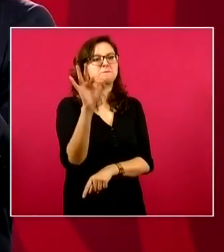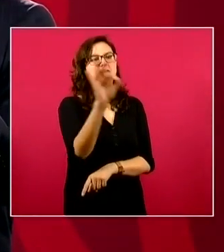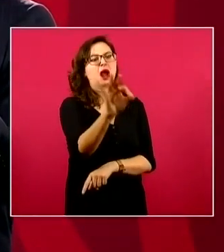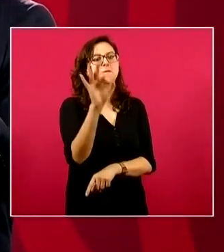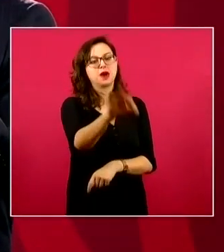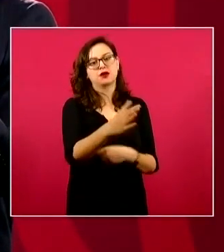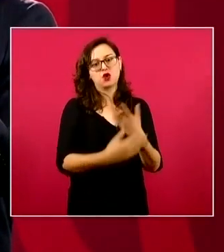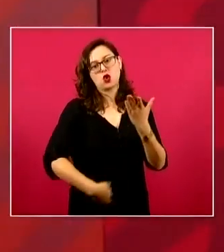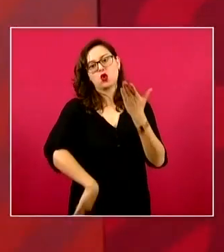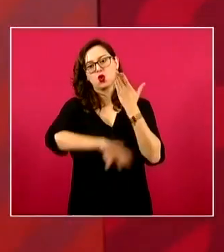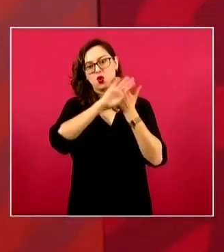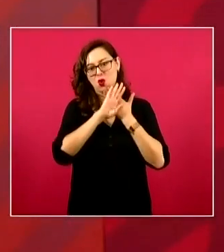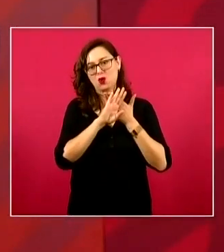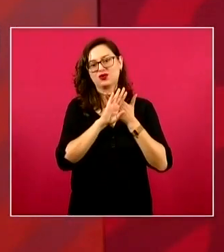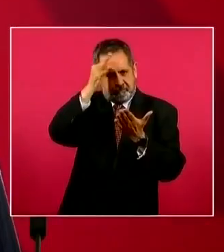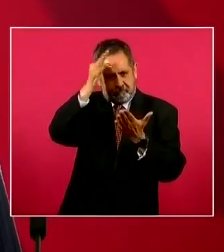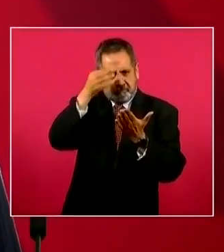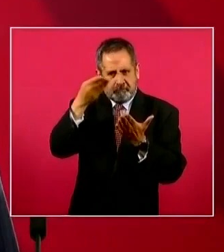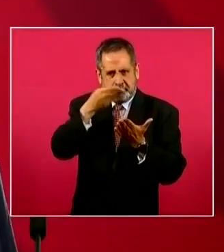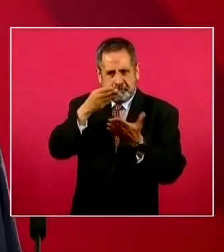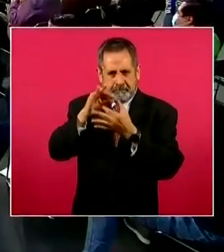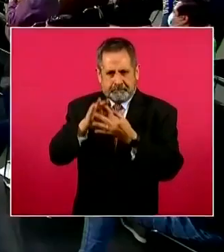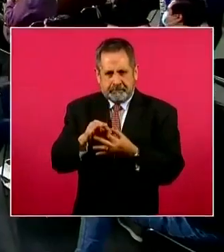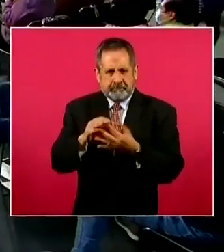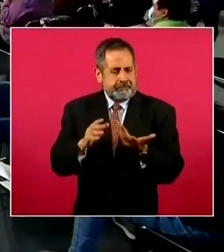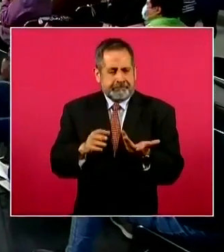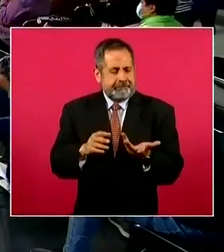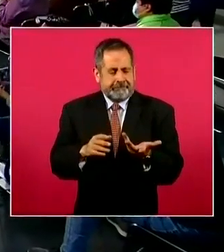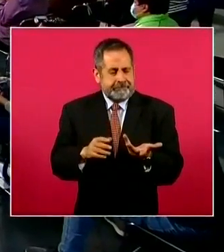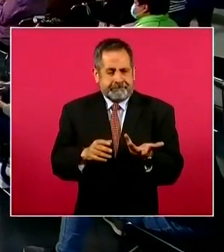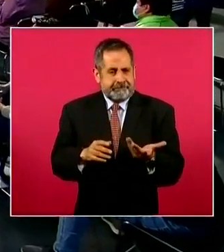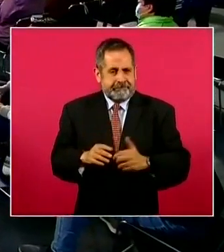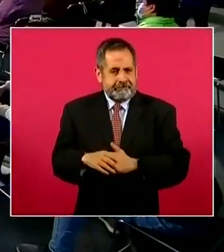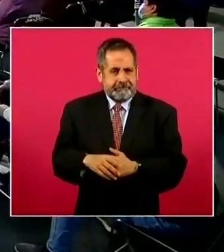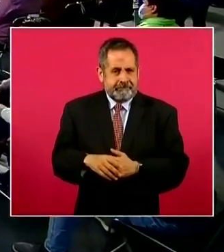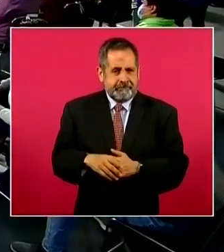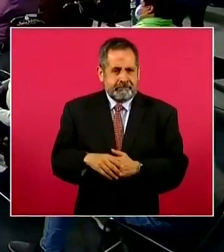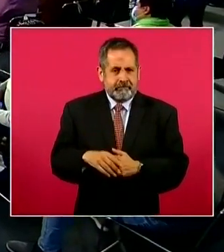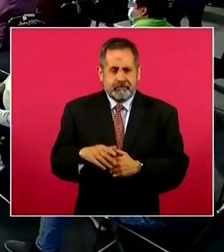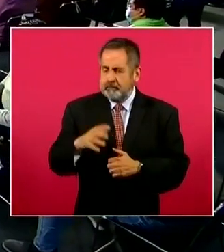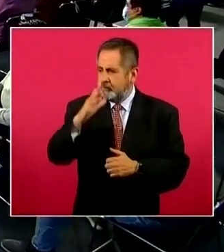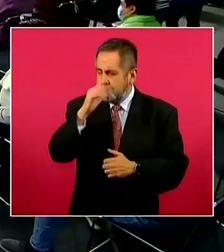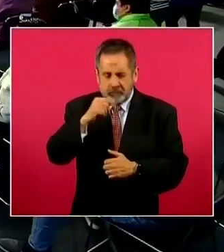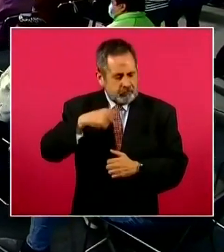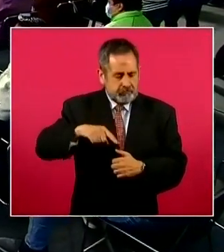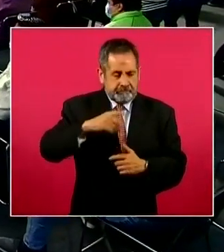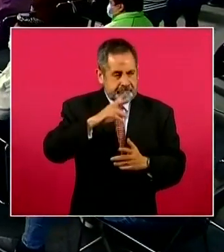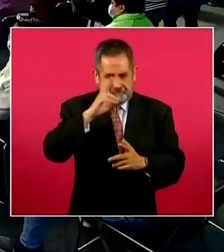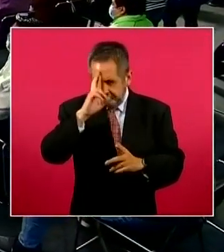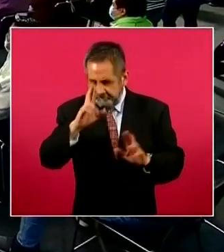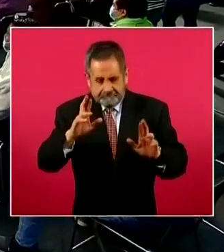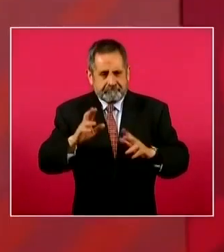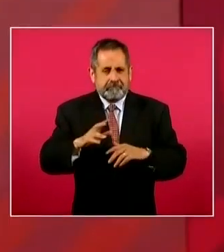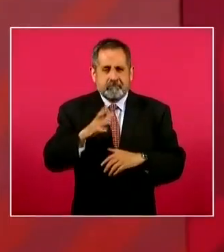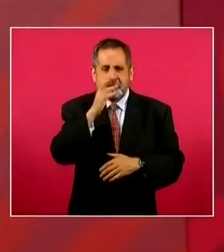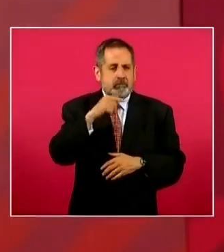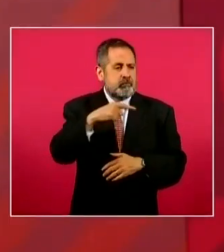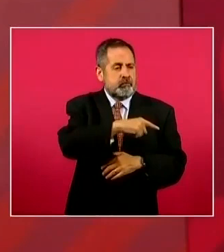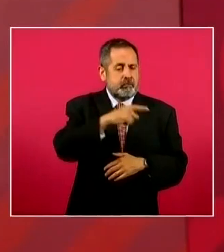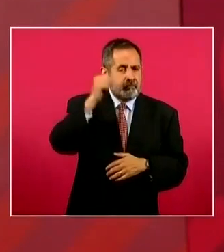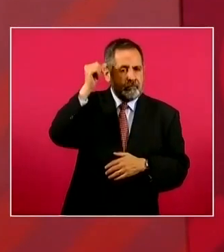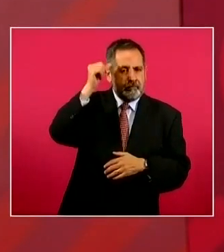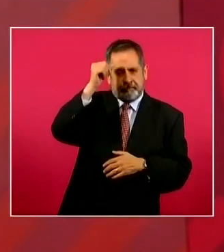encima a las iglesias. No puede, con todo respeto, los hijos, un